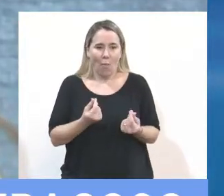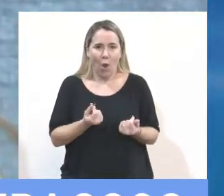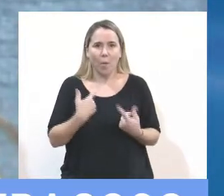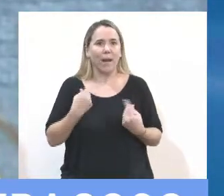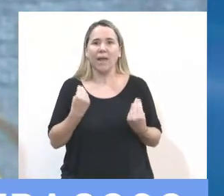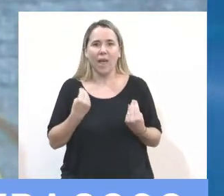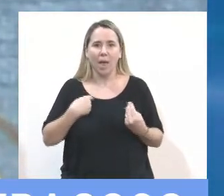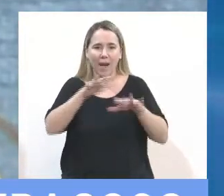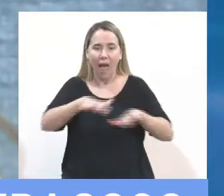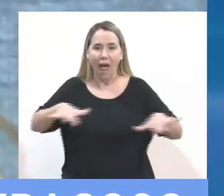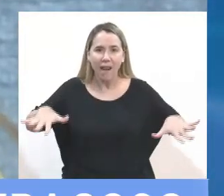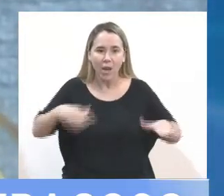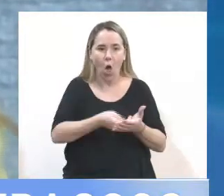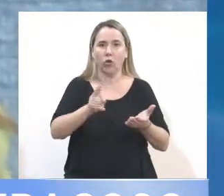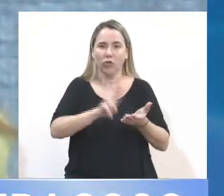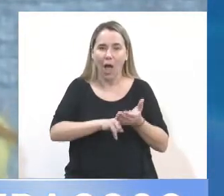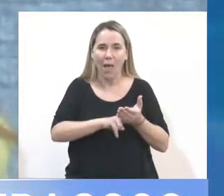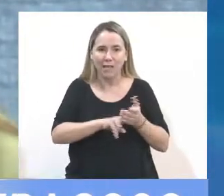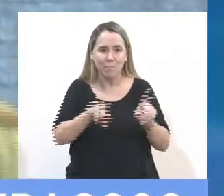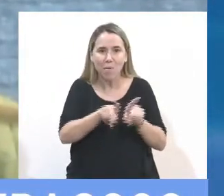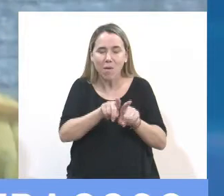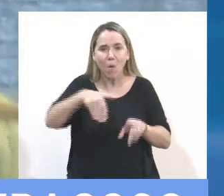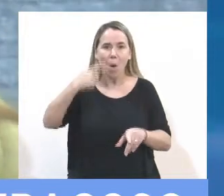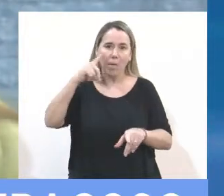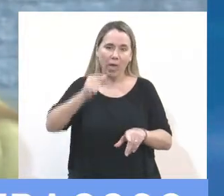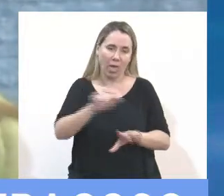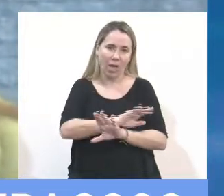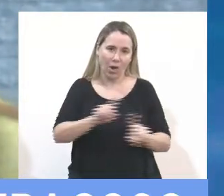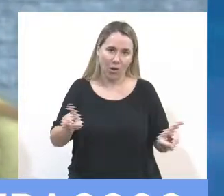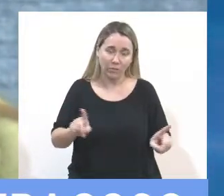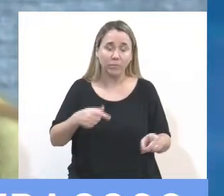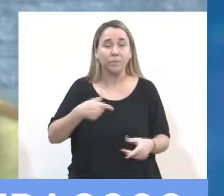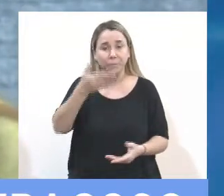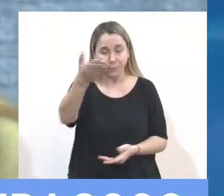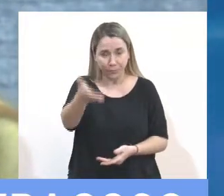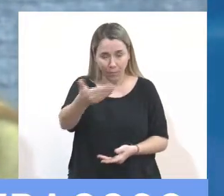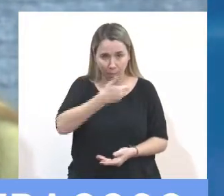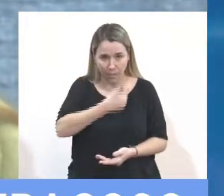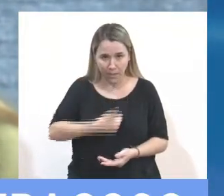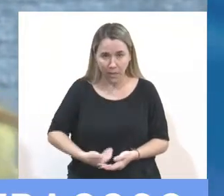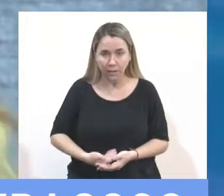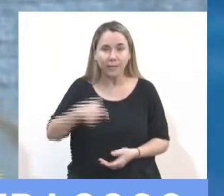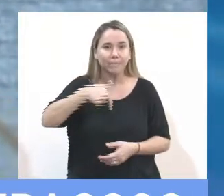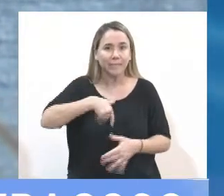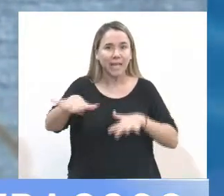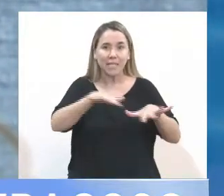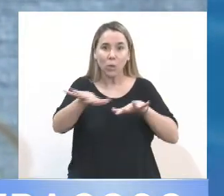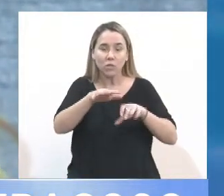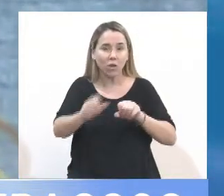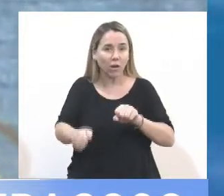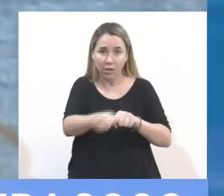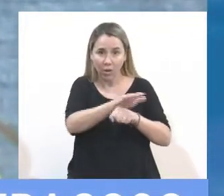a muchos chicos y chicas de nuestro país. Señora Presidenta, este contexto de